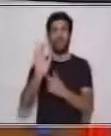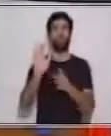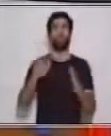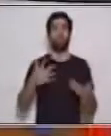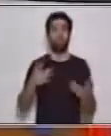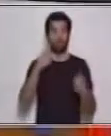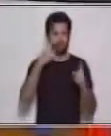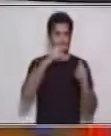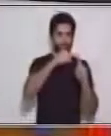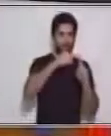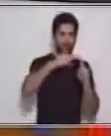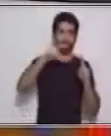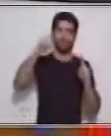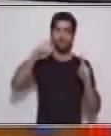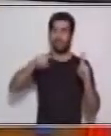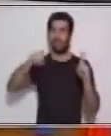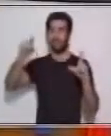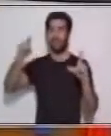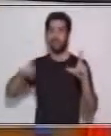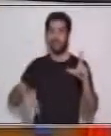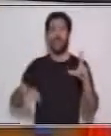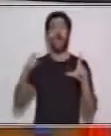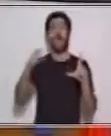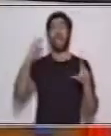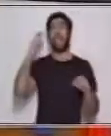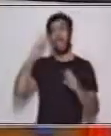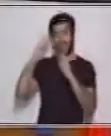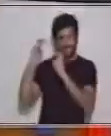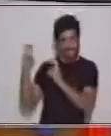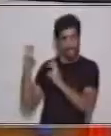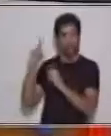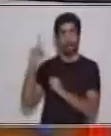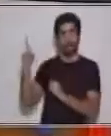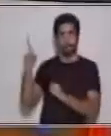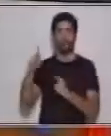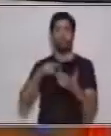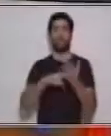una gráfica. Esta gráfica es la gráfica poligonal.